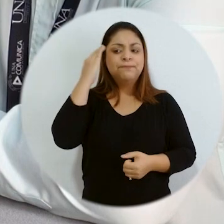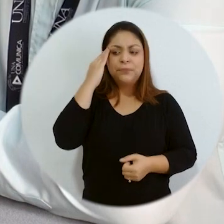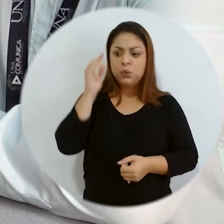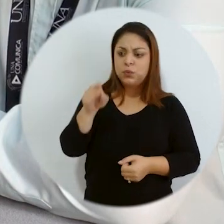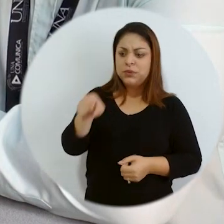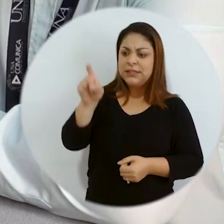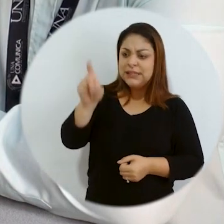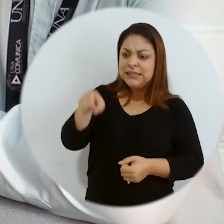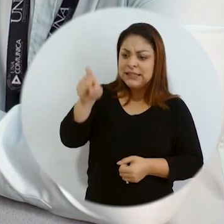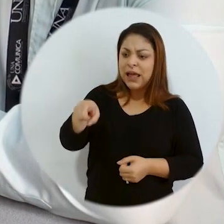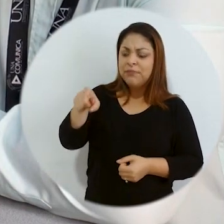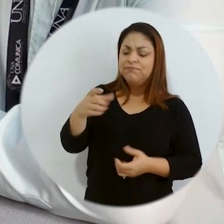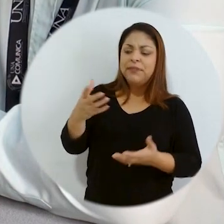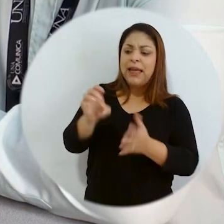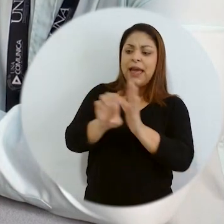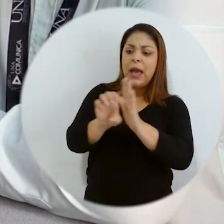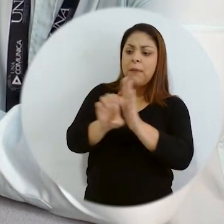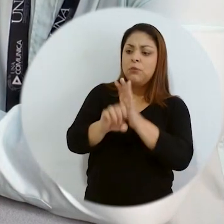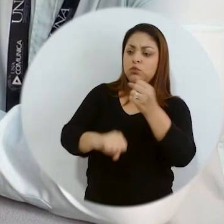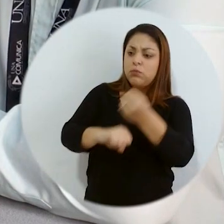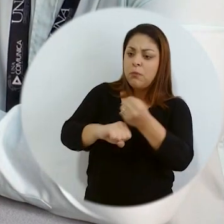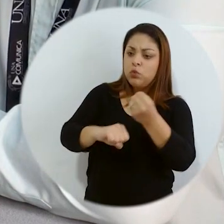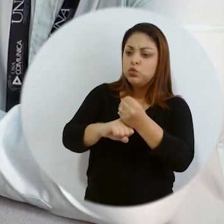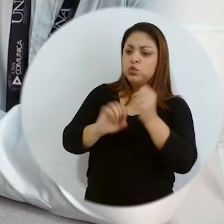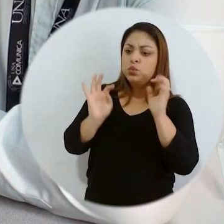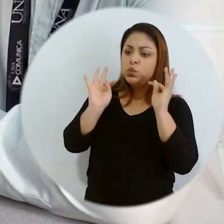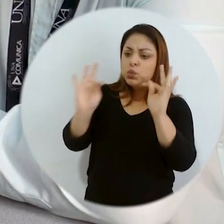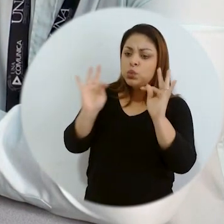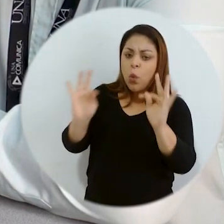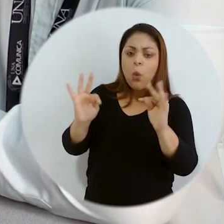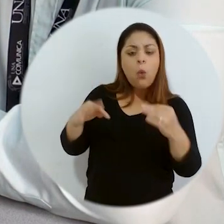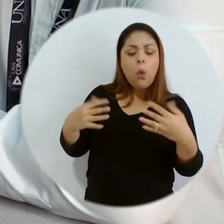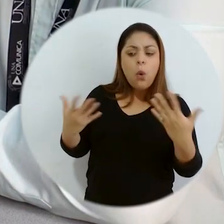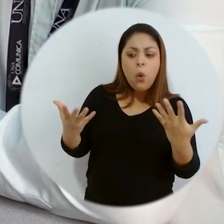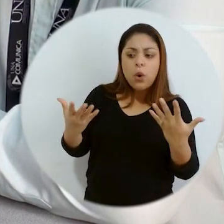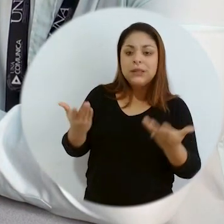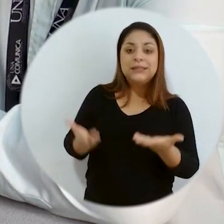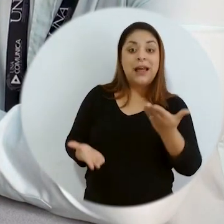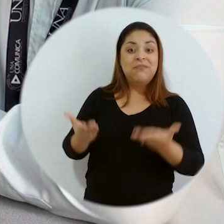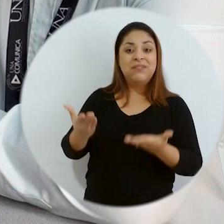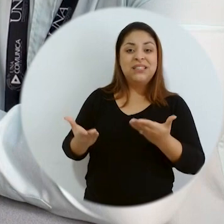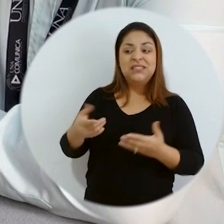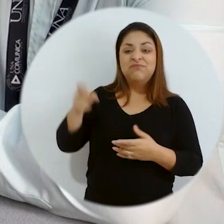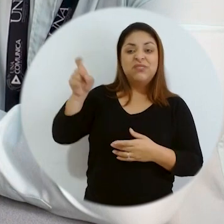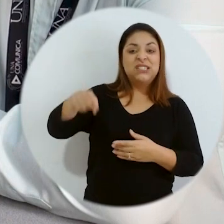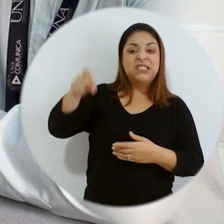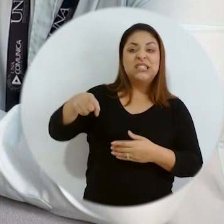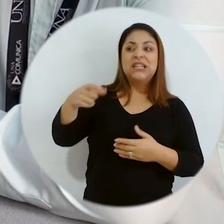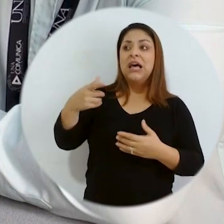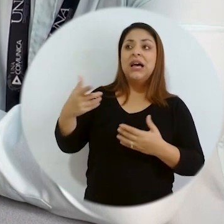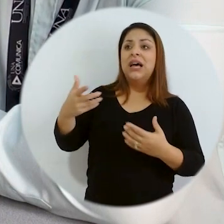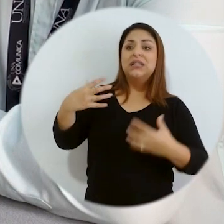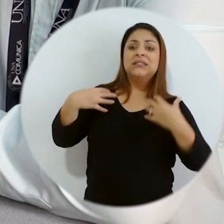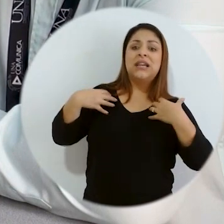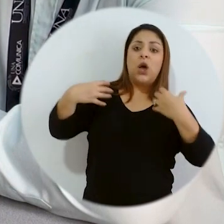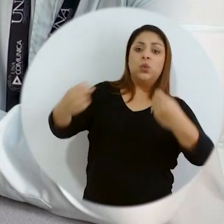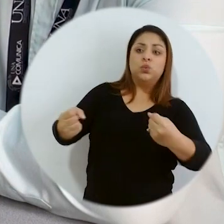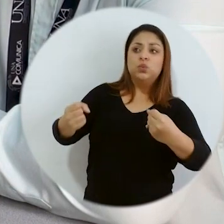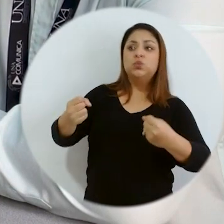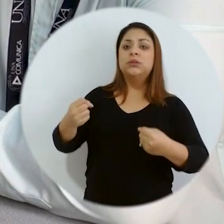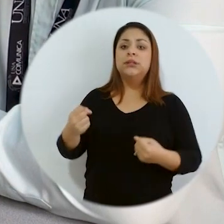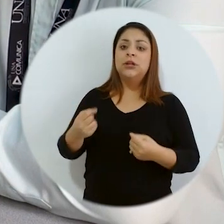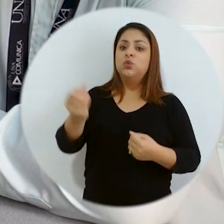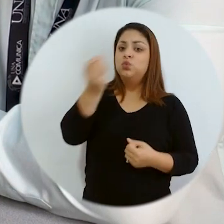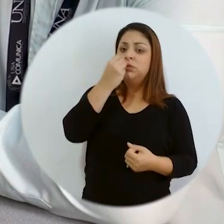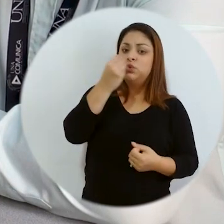incluso si es un estudiante que requiere algún tipo de apoyo, como les decía, por ejemplo, a nivel de tutorías, o si es un estudiante que requiere algún seguimiento en